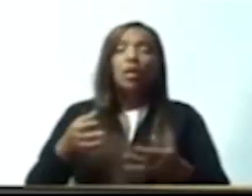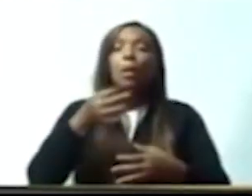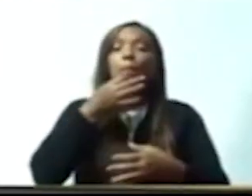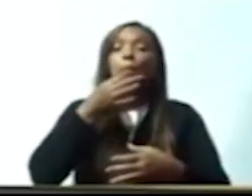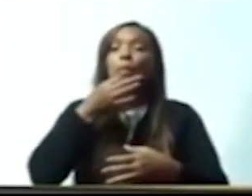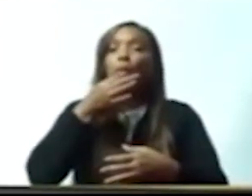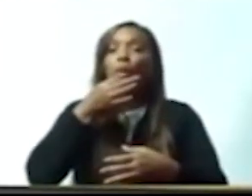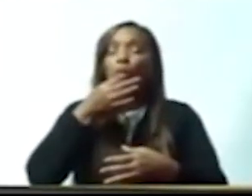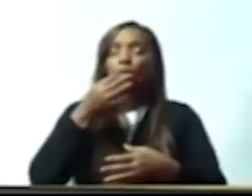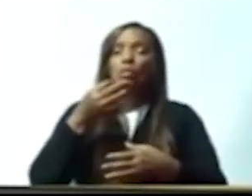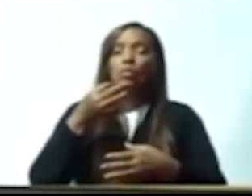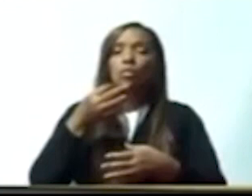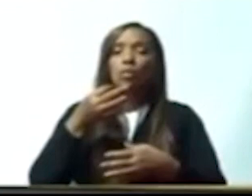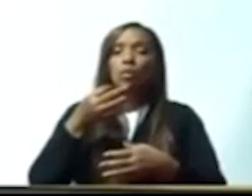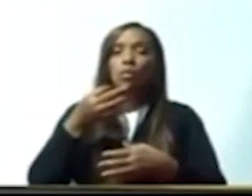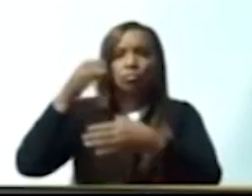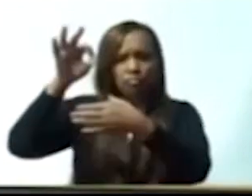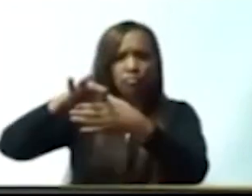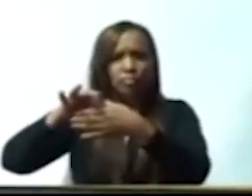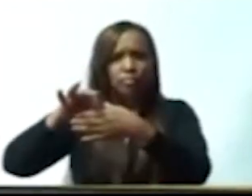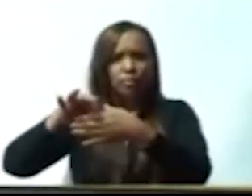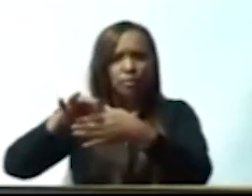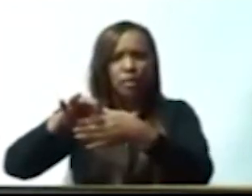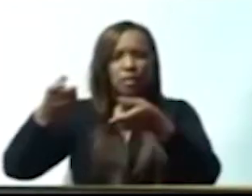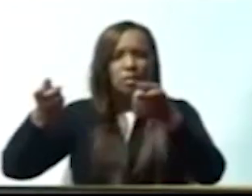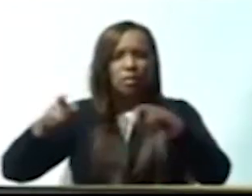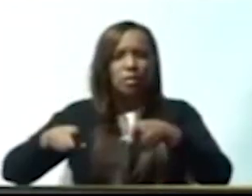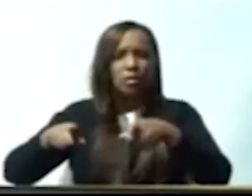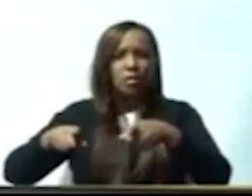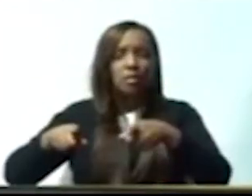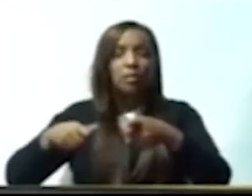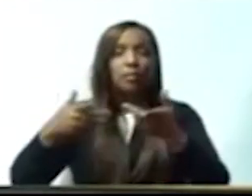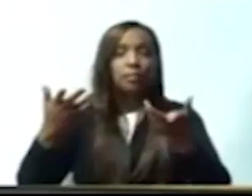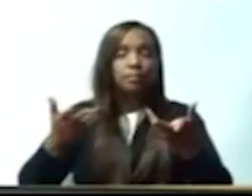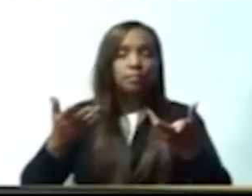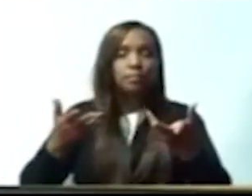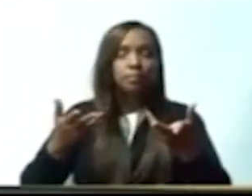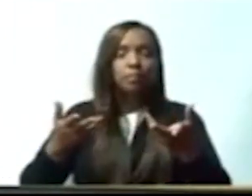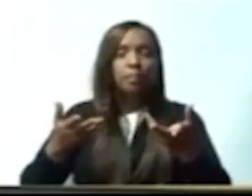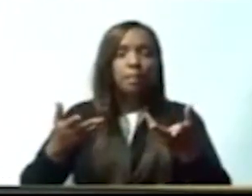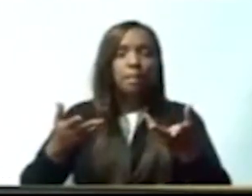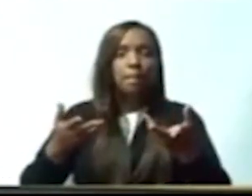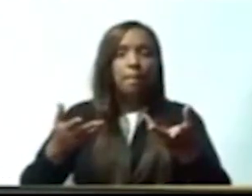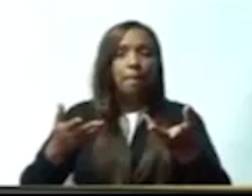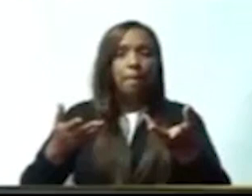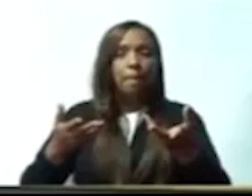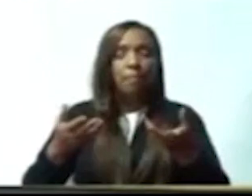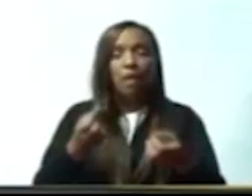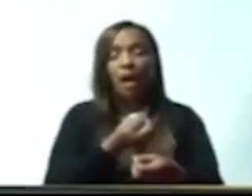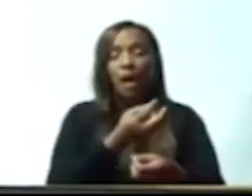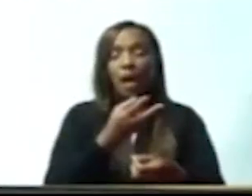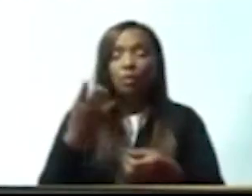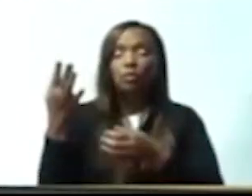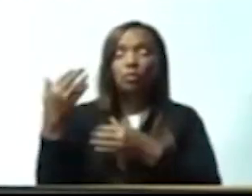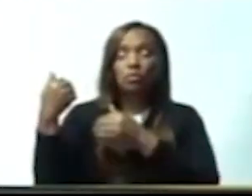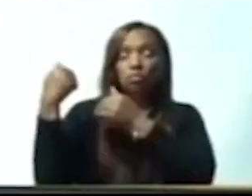pues aprovechan precisamente estos tiempos para que muchas de las autoridades que debemos ser competentes y estar